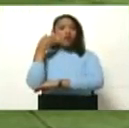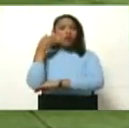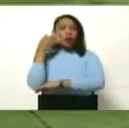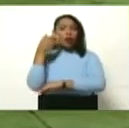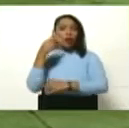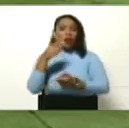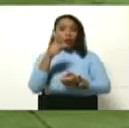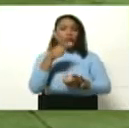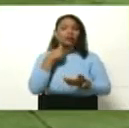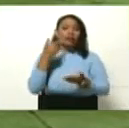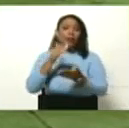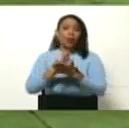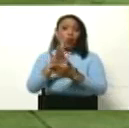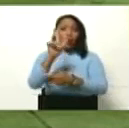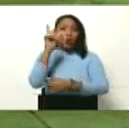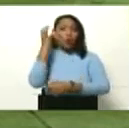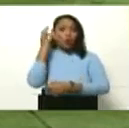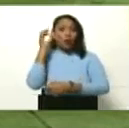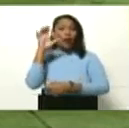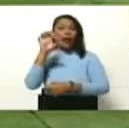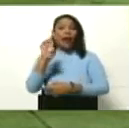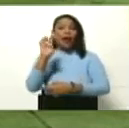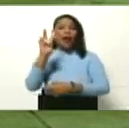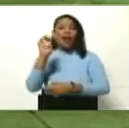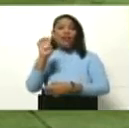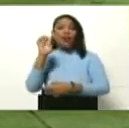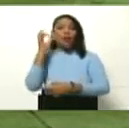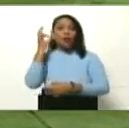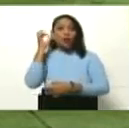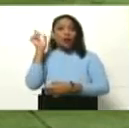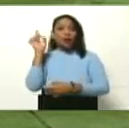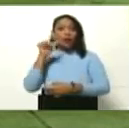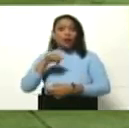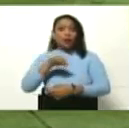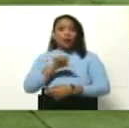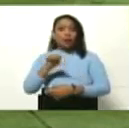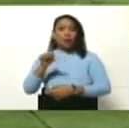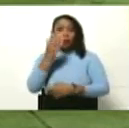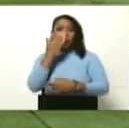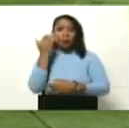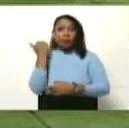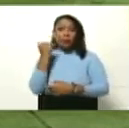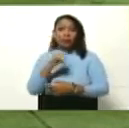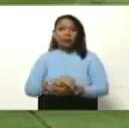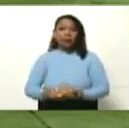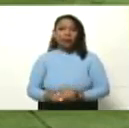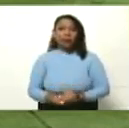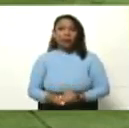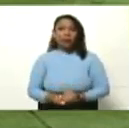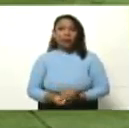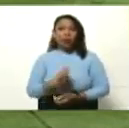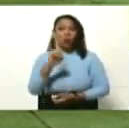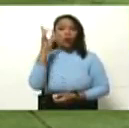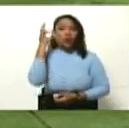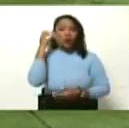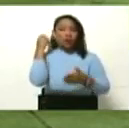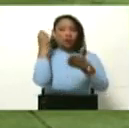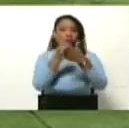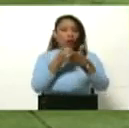grande, Eve Bonafini, esta semana. Una mujer